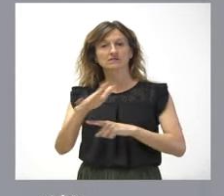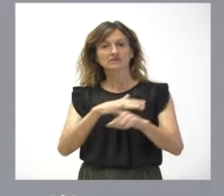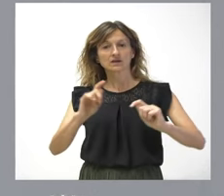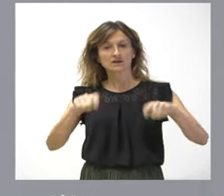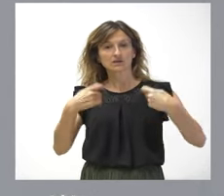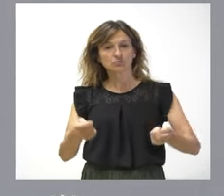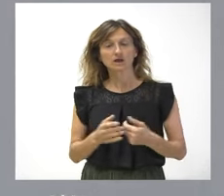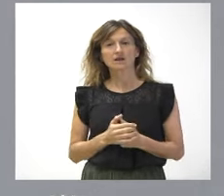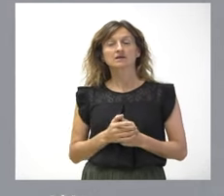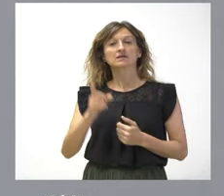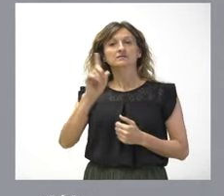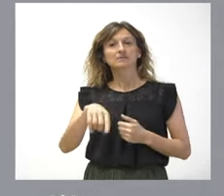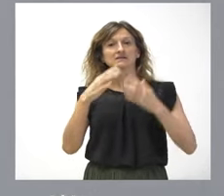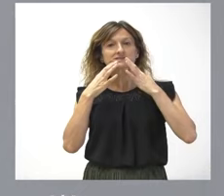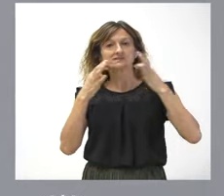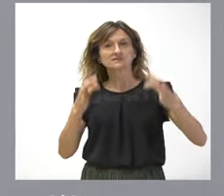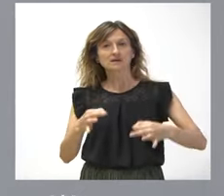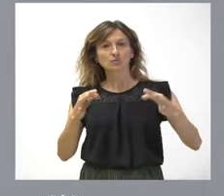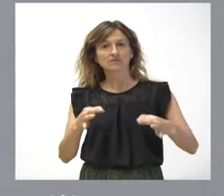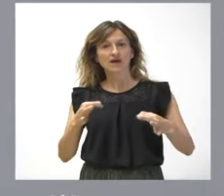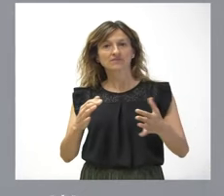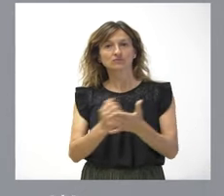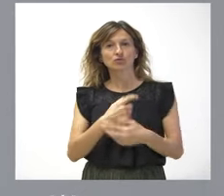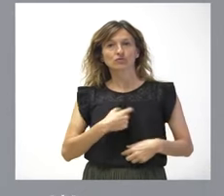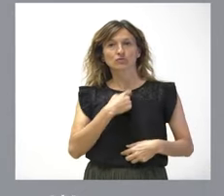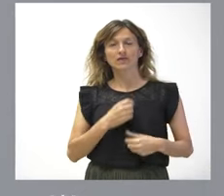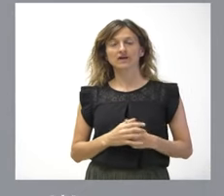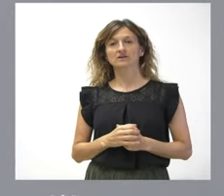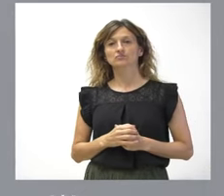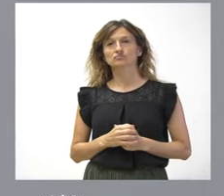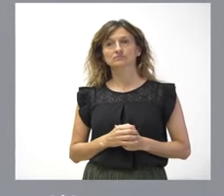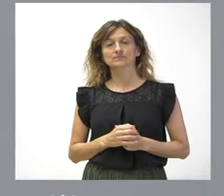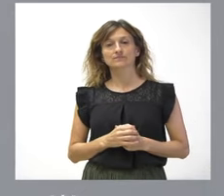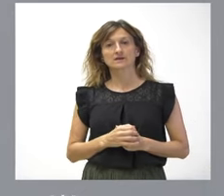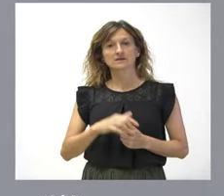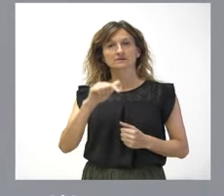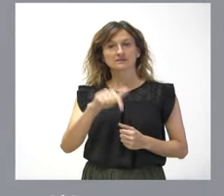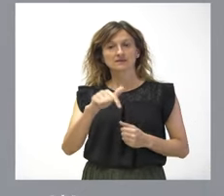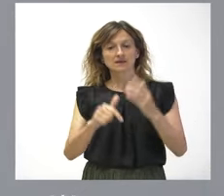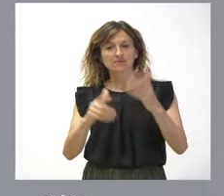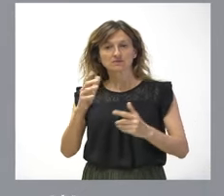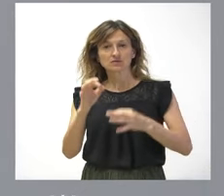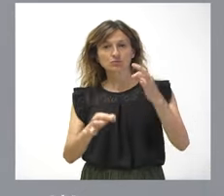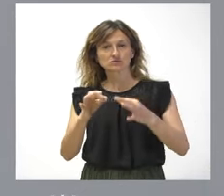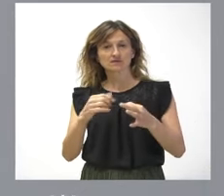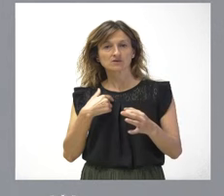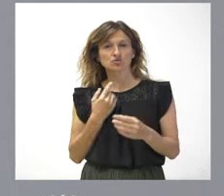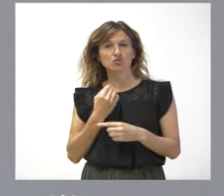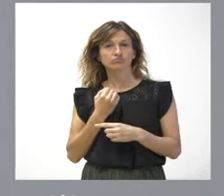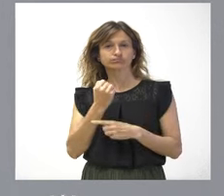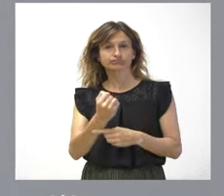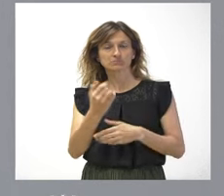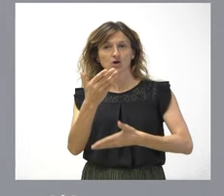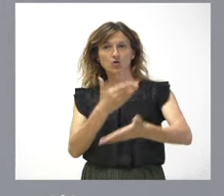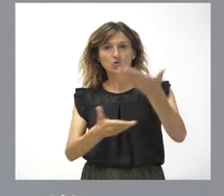también incluso a la seguridad del conjunto de los ciudadanos y por tanto desde aquí la administración de Justicia va a tener toda la colaboración que